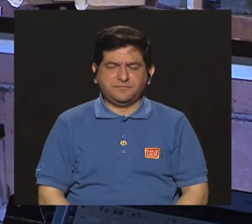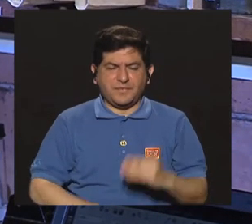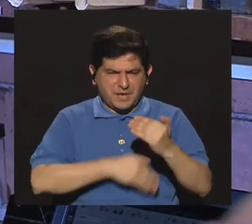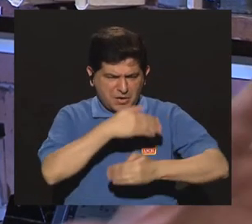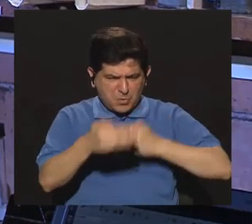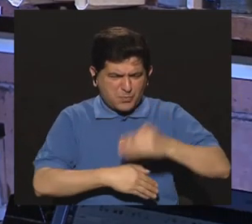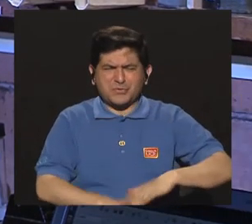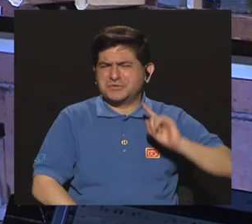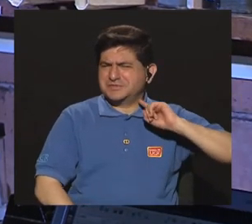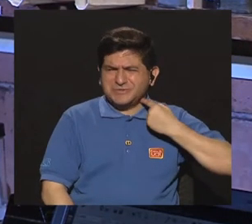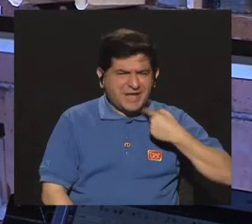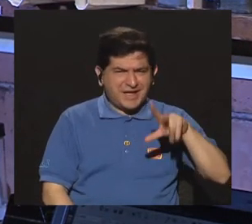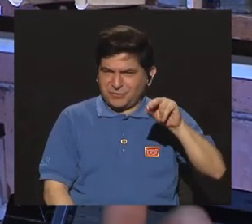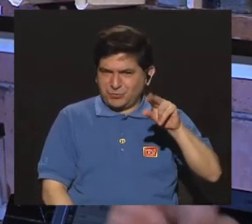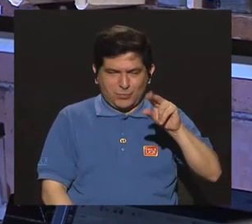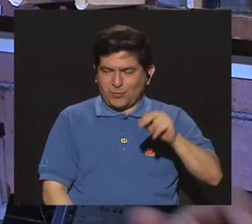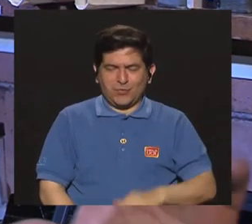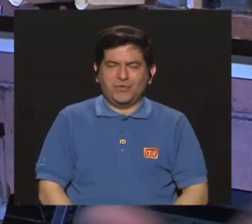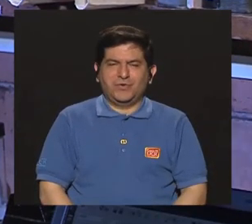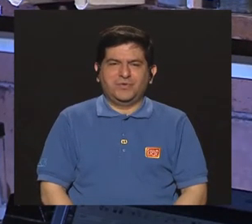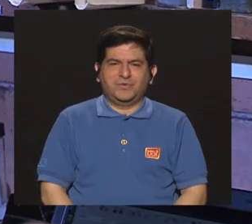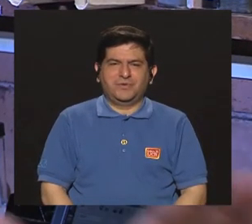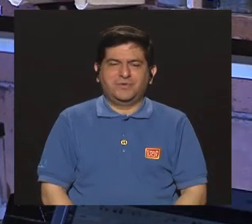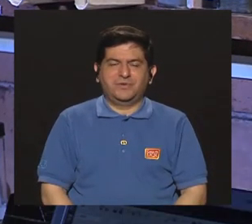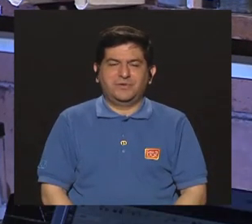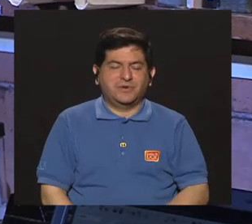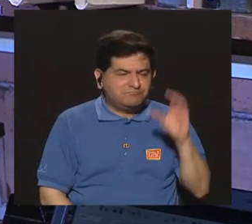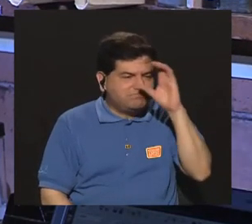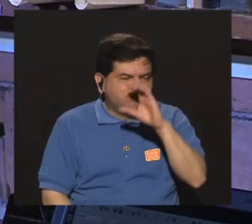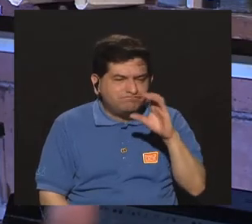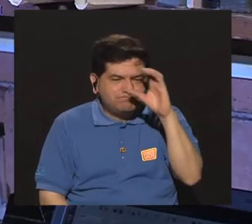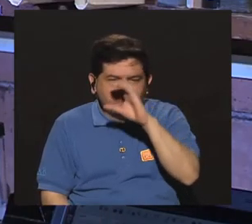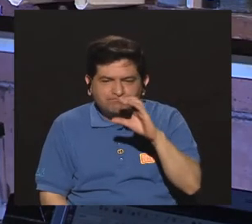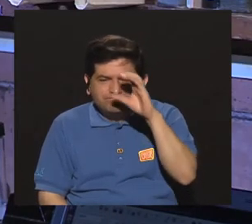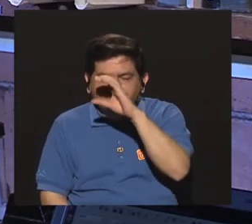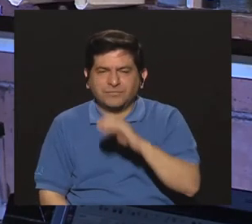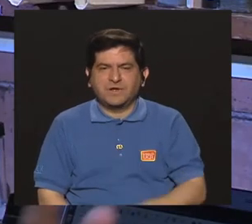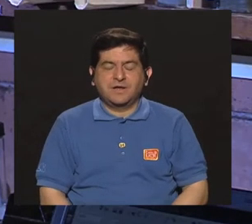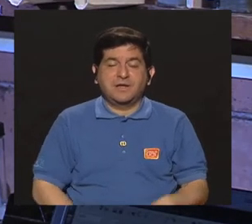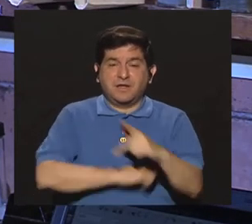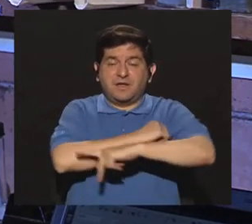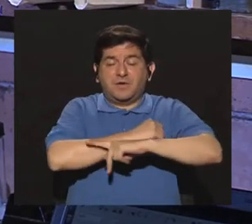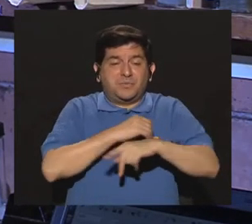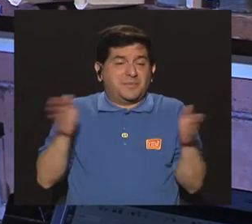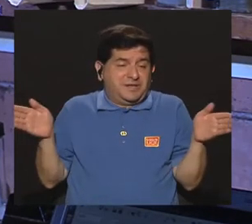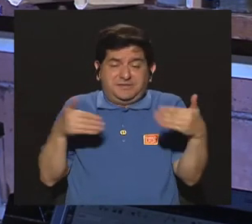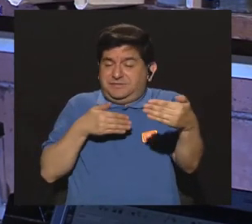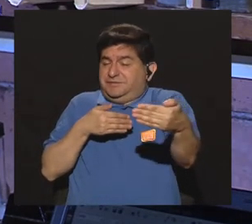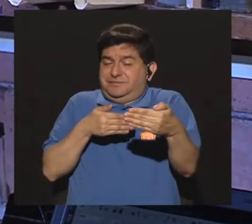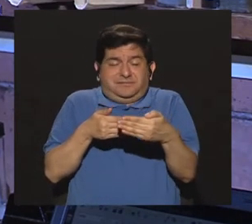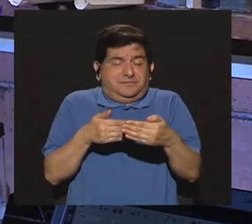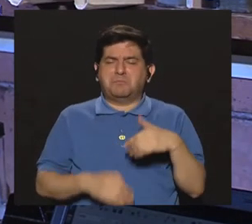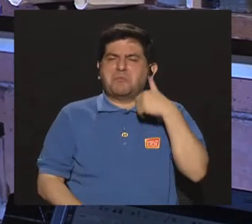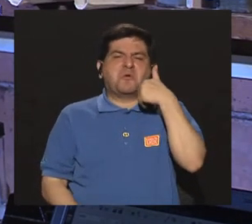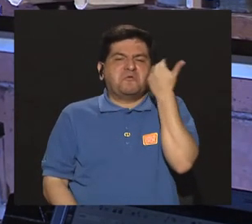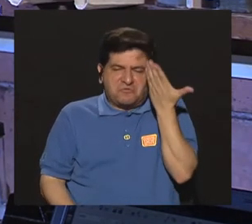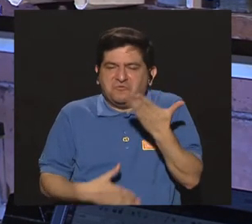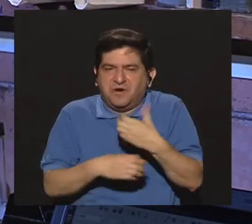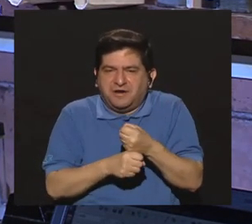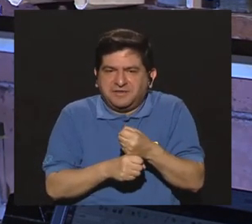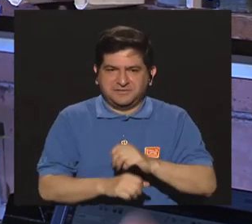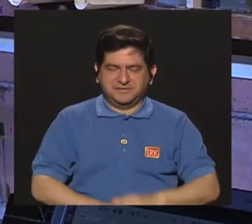un proceso muy caro inicialmente porque las exploraciones son en un país tan pequeño relativamente fácil es